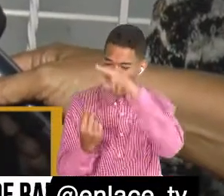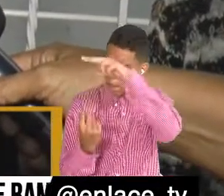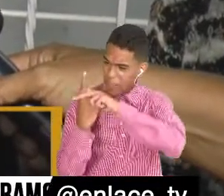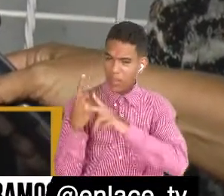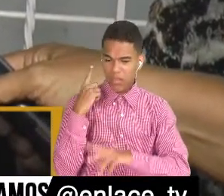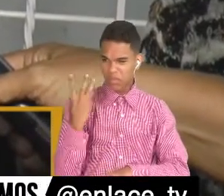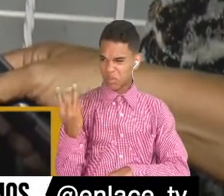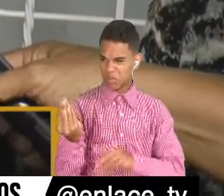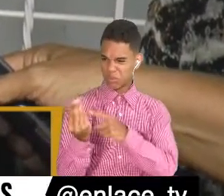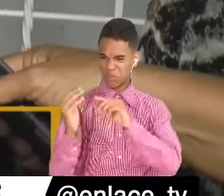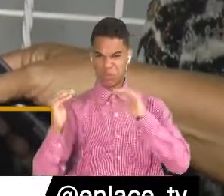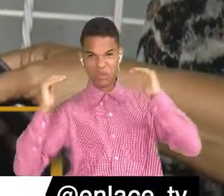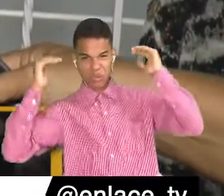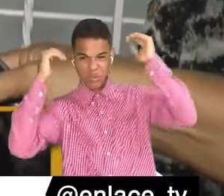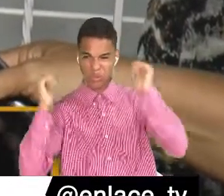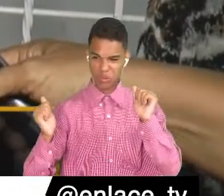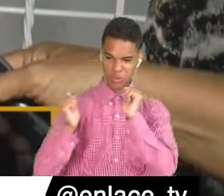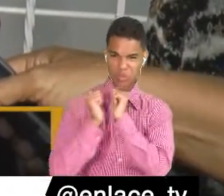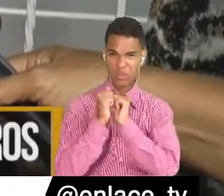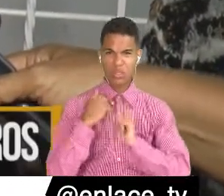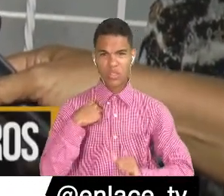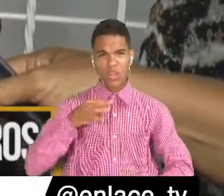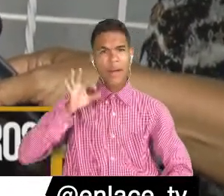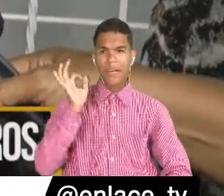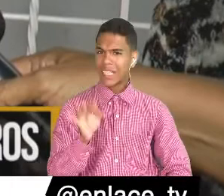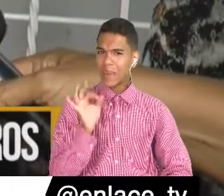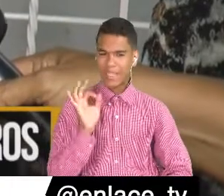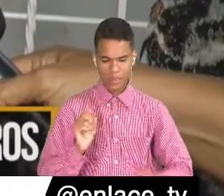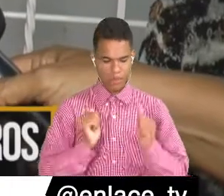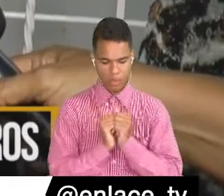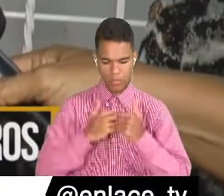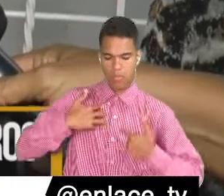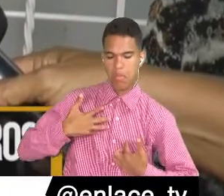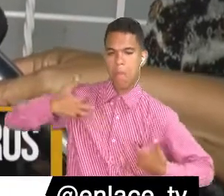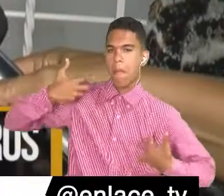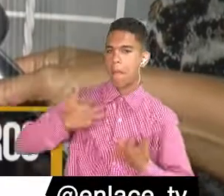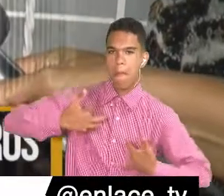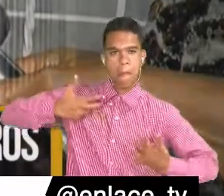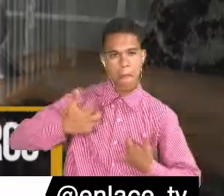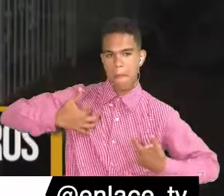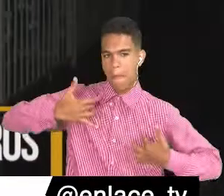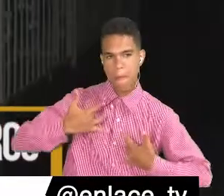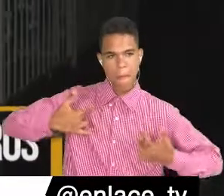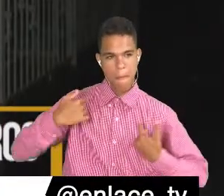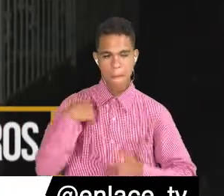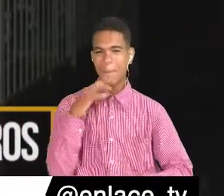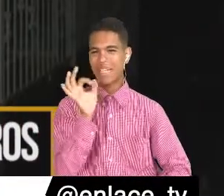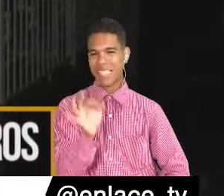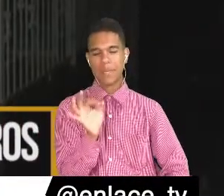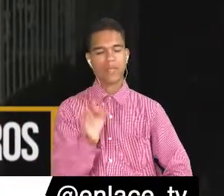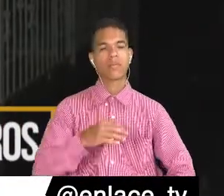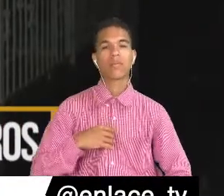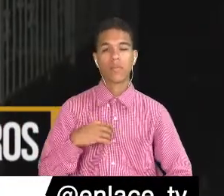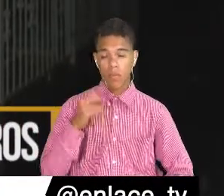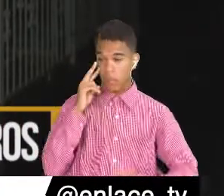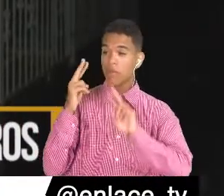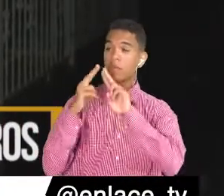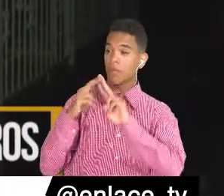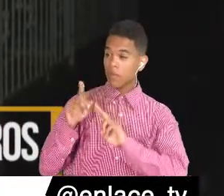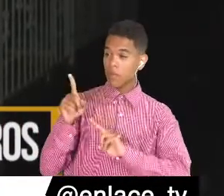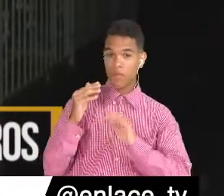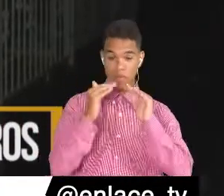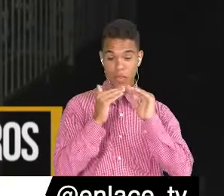a los corraleros de Majahual, Alfredo Gutiérrez. Mi papá siempre estaba allá al lado representando siempre la ciudad de Barranca Bermeja. Conocí al Poli tocando y vivía al lado de